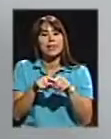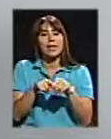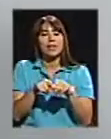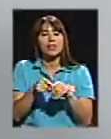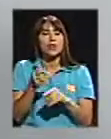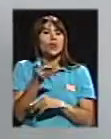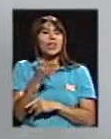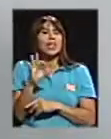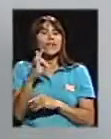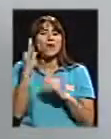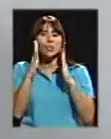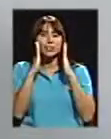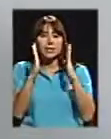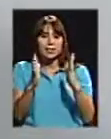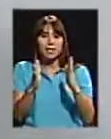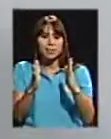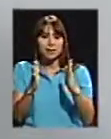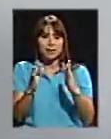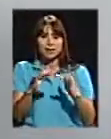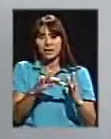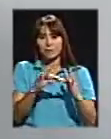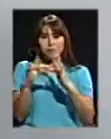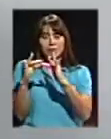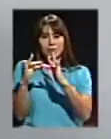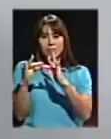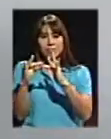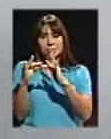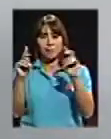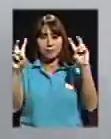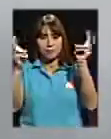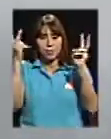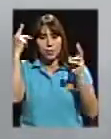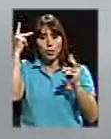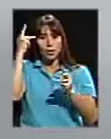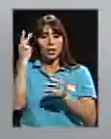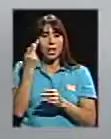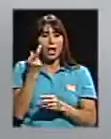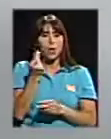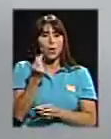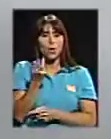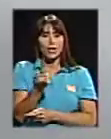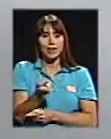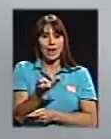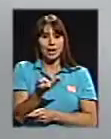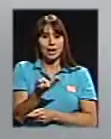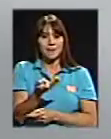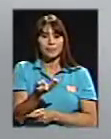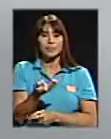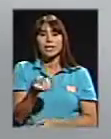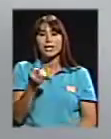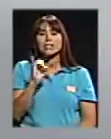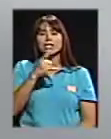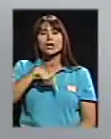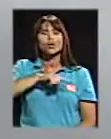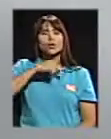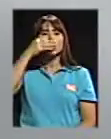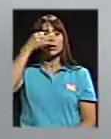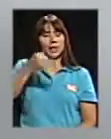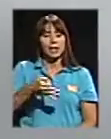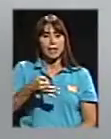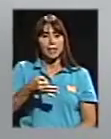atiendan, sobre todo en materia de política monetaria. Es decir, creemos que